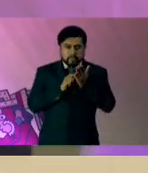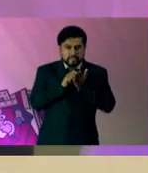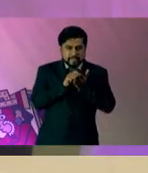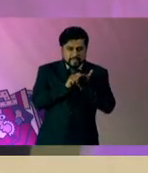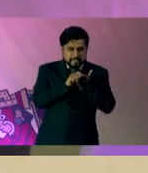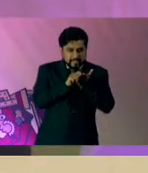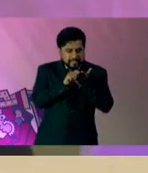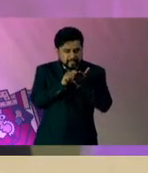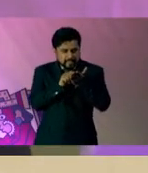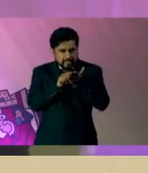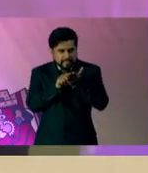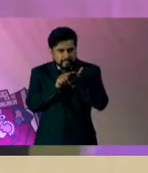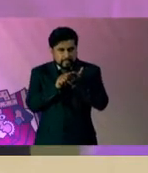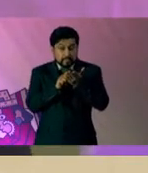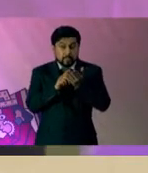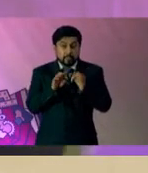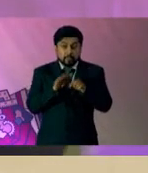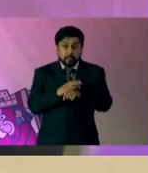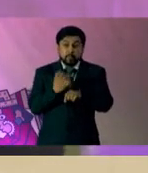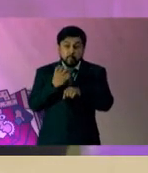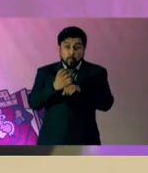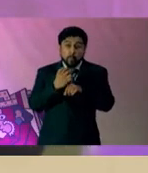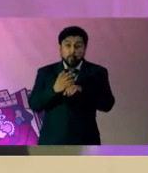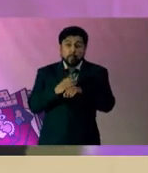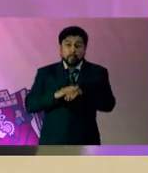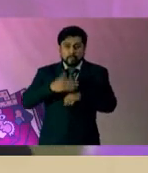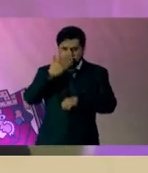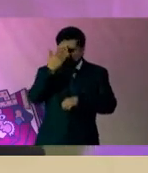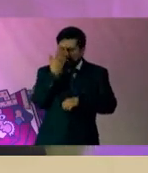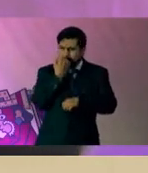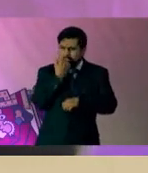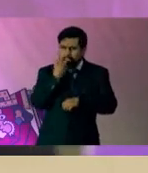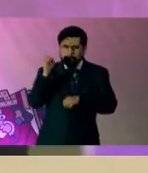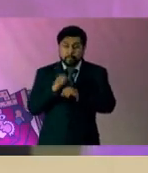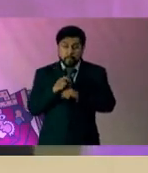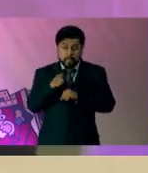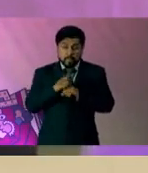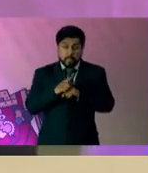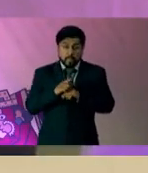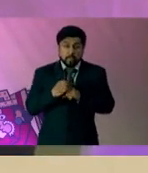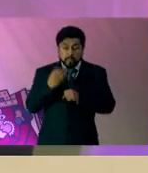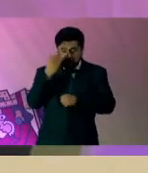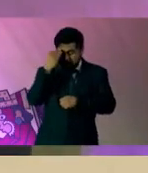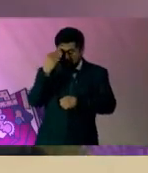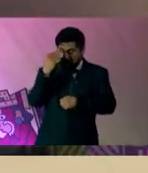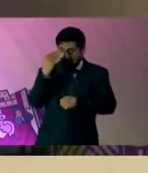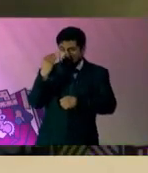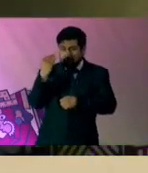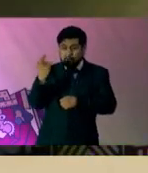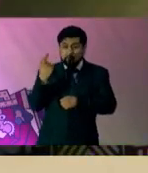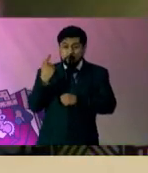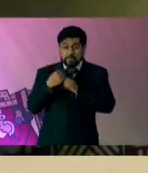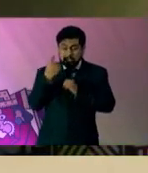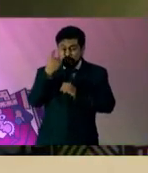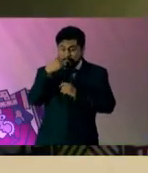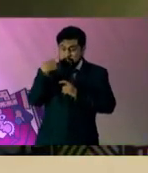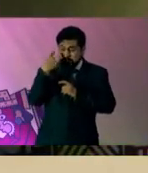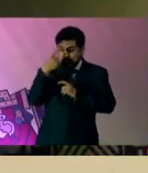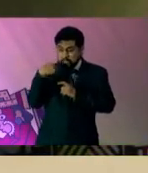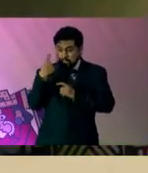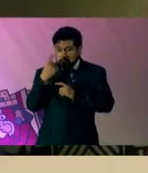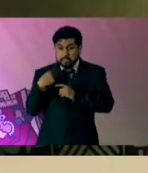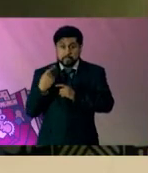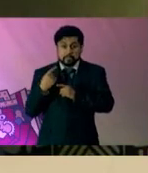esa calidad de trazo y era tan tan paciente con sus dibujos y tardaba horas a veces